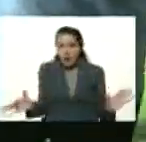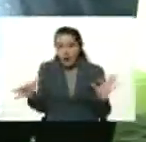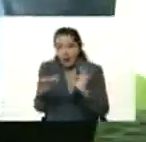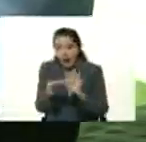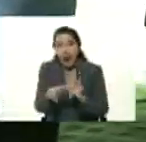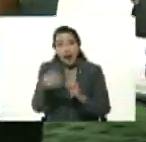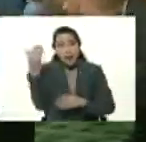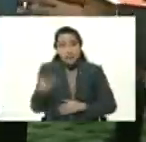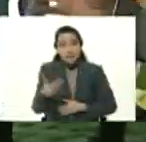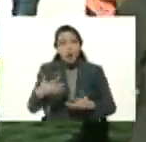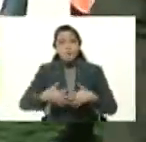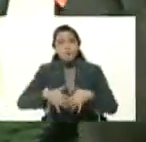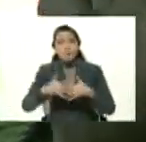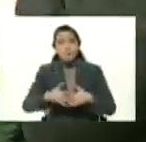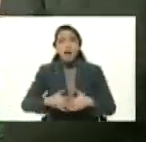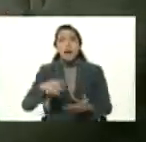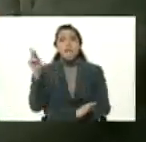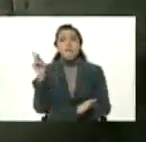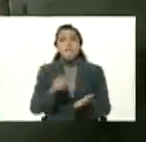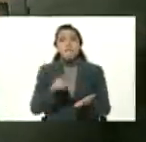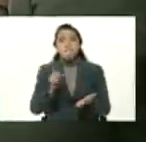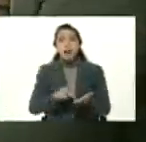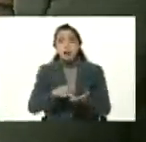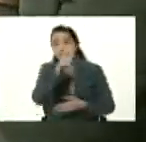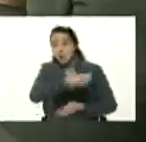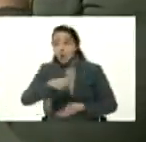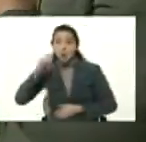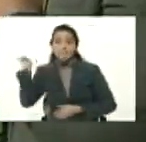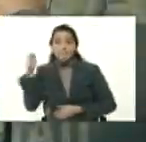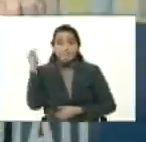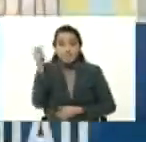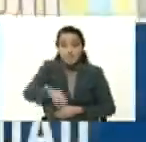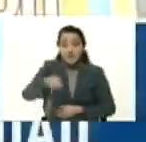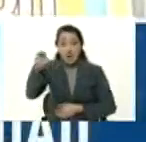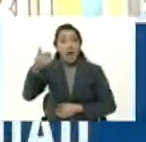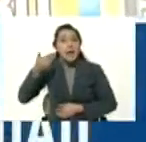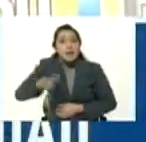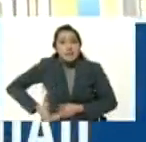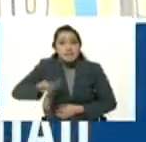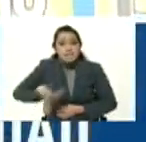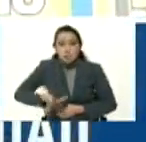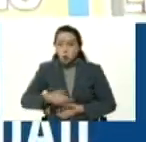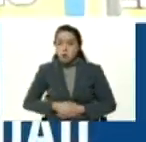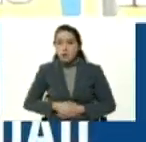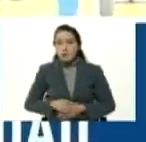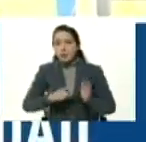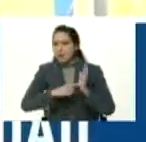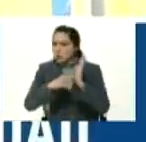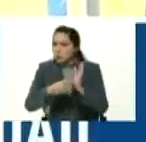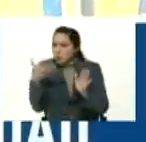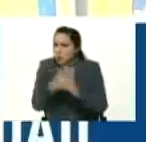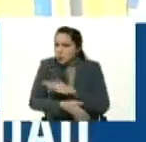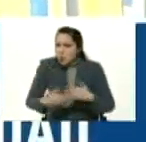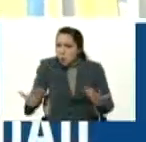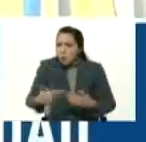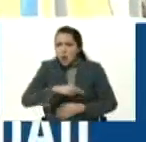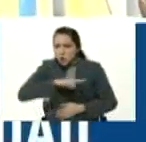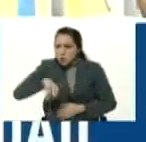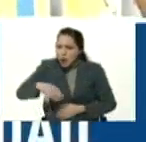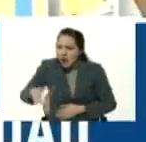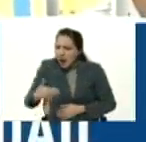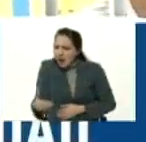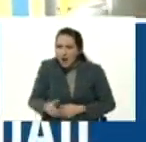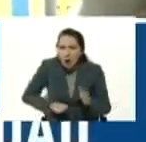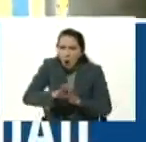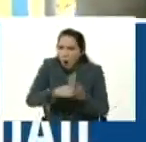principales industrias, participaron pescadores, que es muy importante en la identificación de cómo está nuestra pesca,